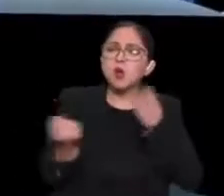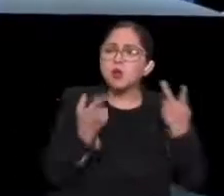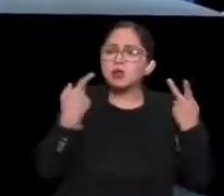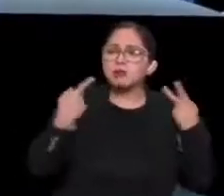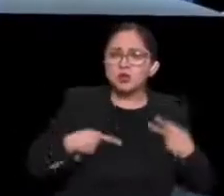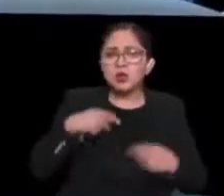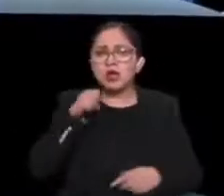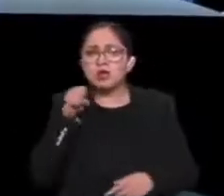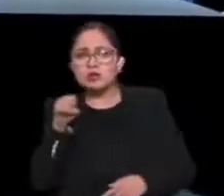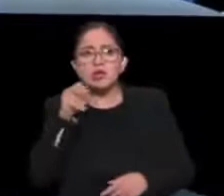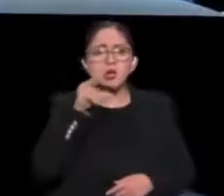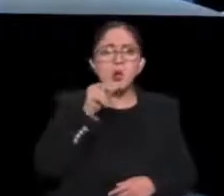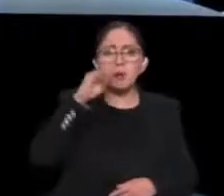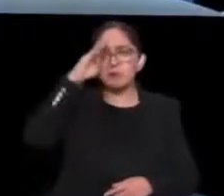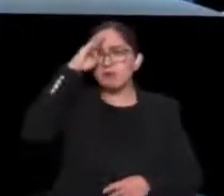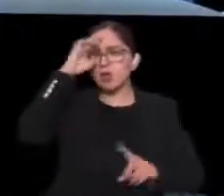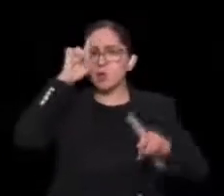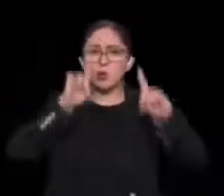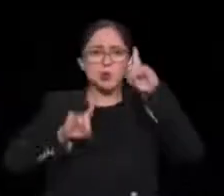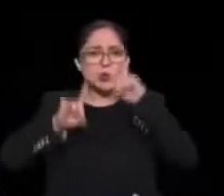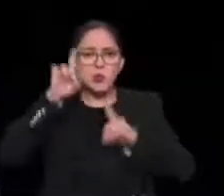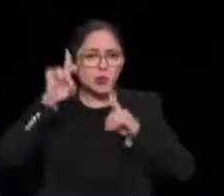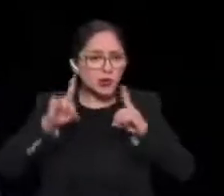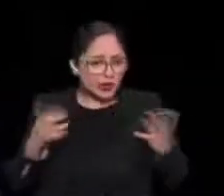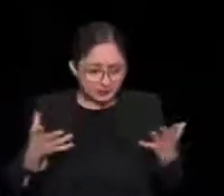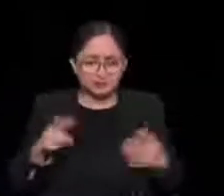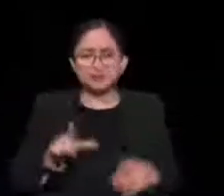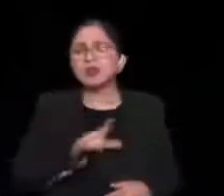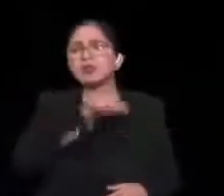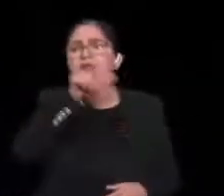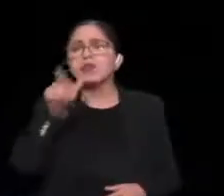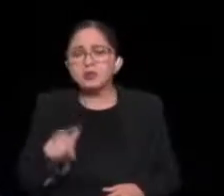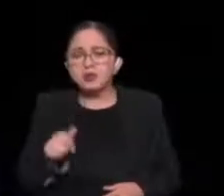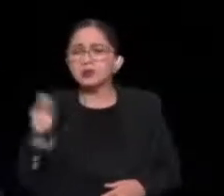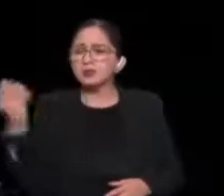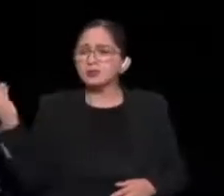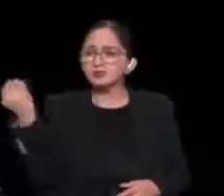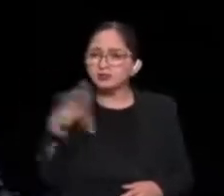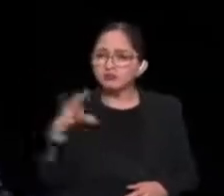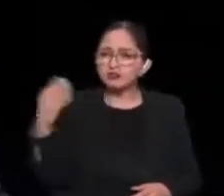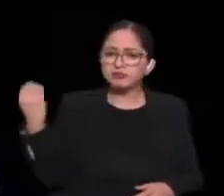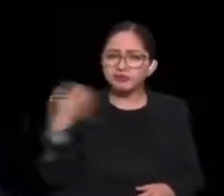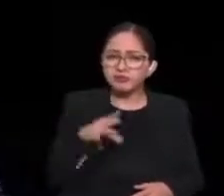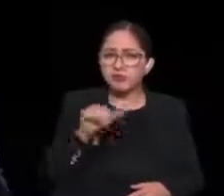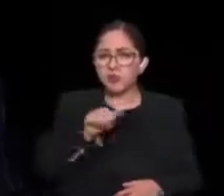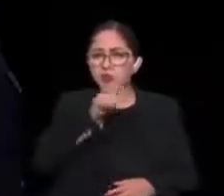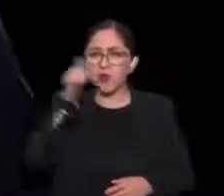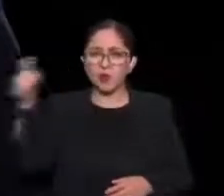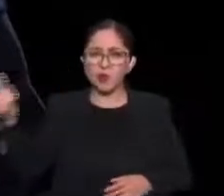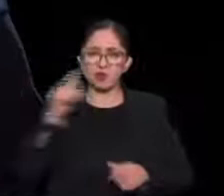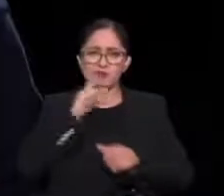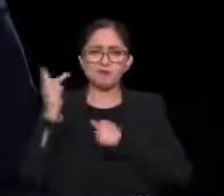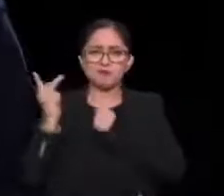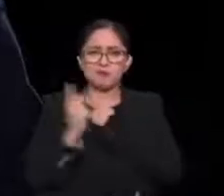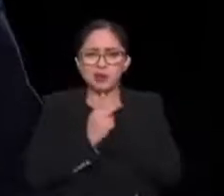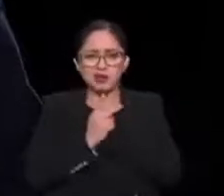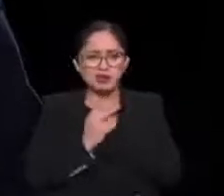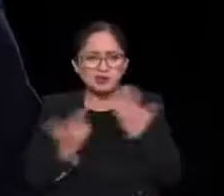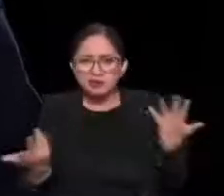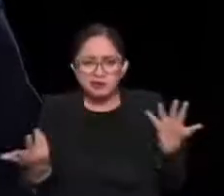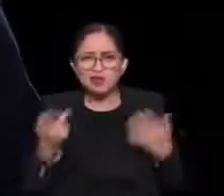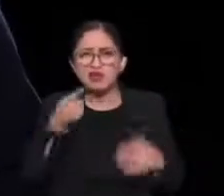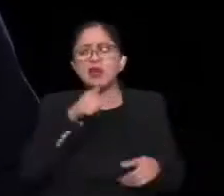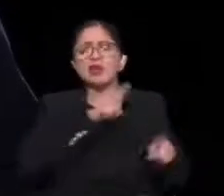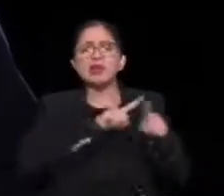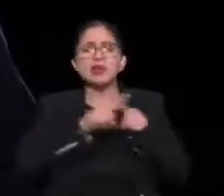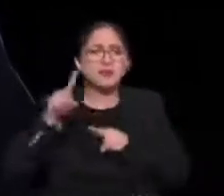de una suerte de nado sincronizado que hicieron desde cuentas extranjeras, Alberto, que tú analizaste. K-Pop se llaman,